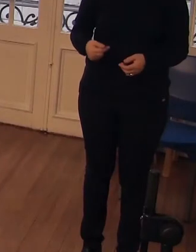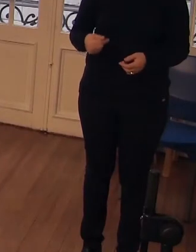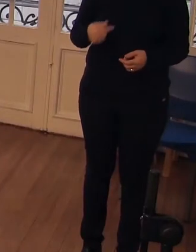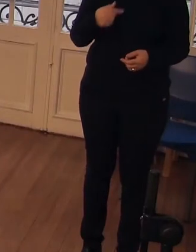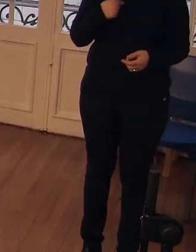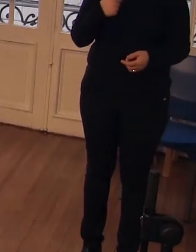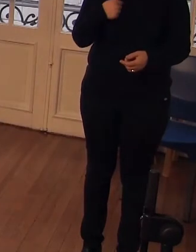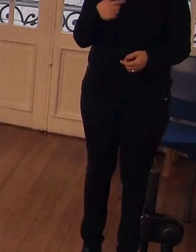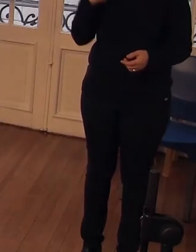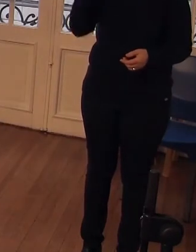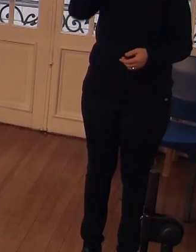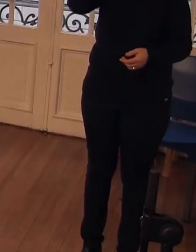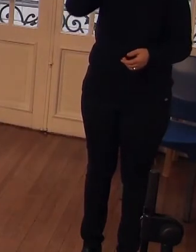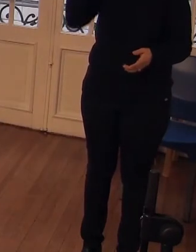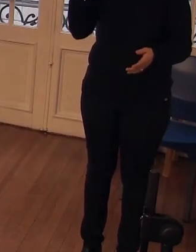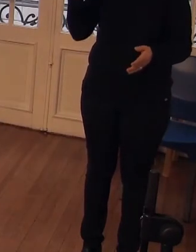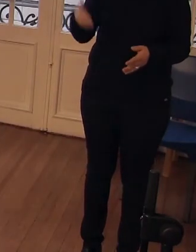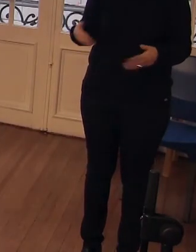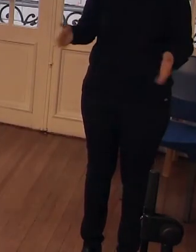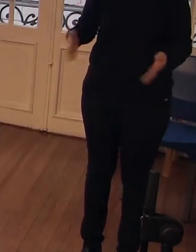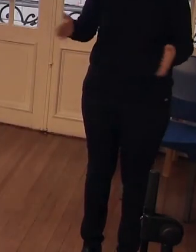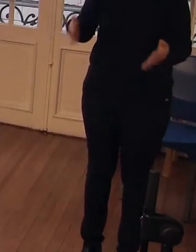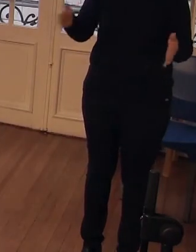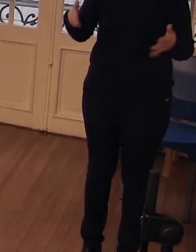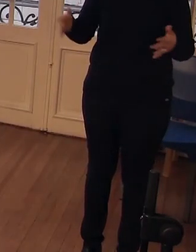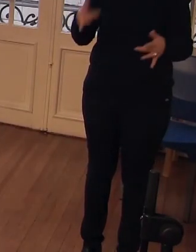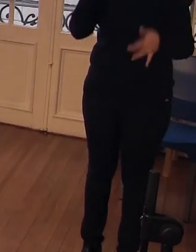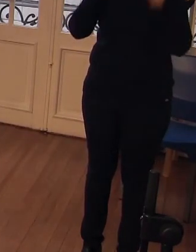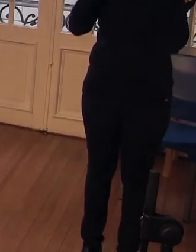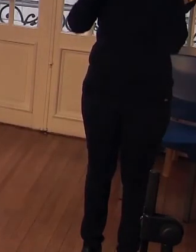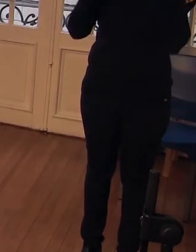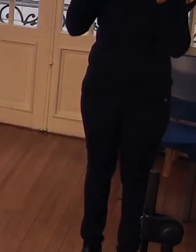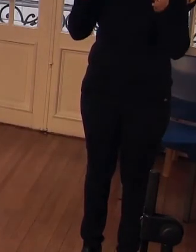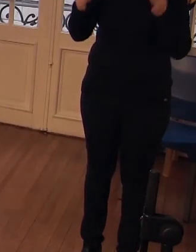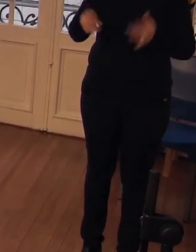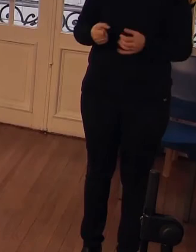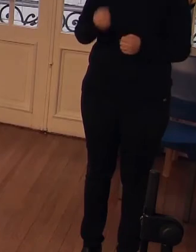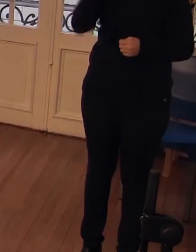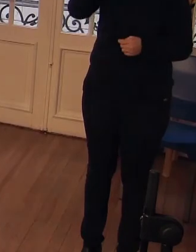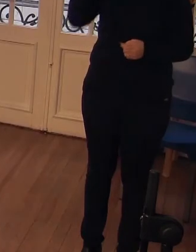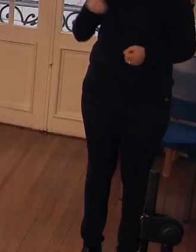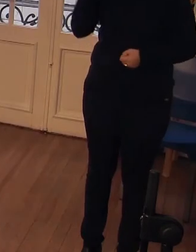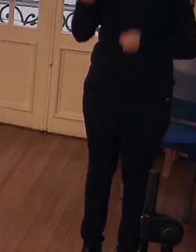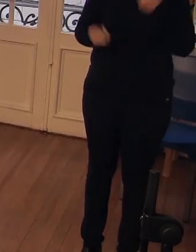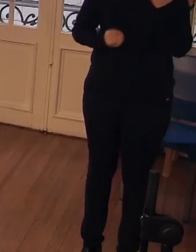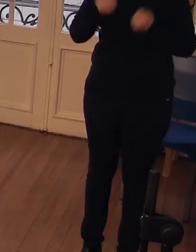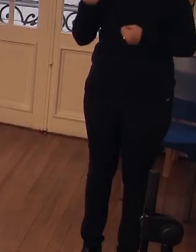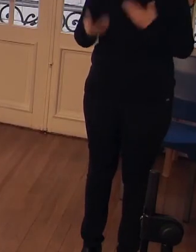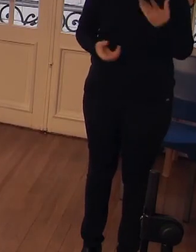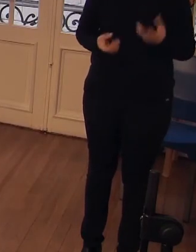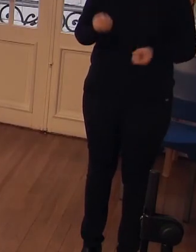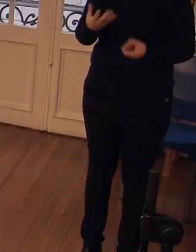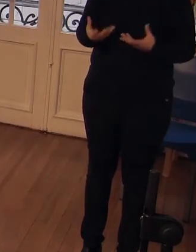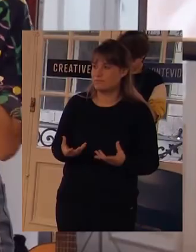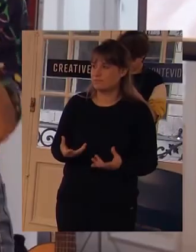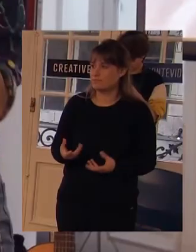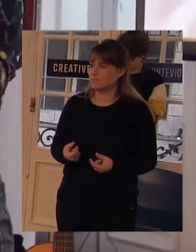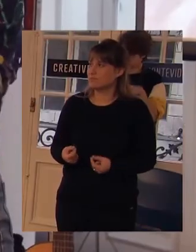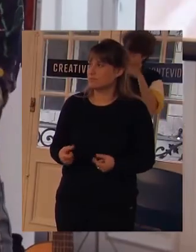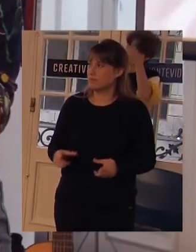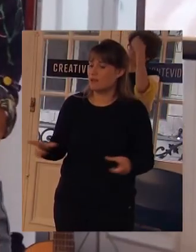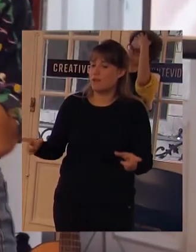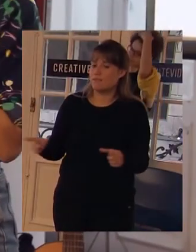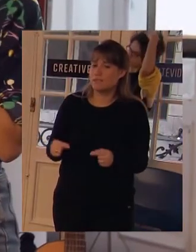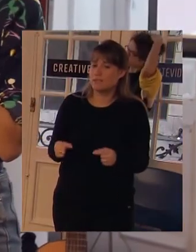Para mí todas estas cosas forman parte del proceso creativo. ¿Cómo nos llevamos con cada uno de esos finales? ¿Qué